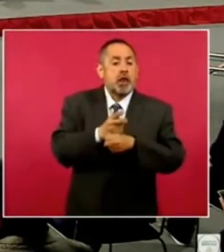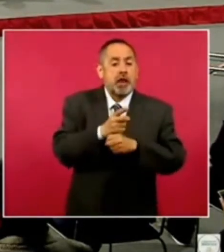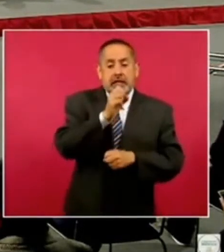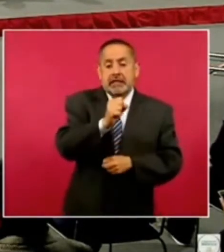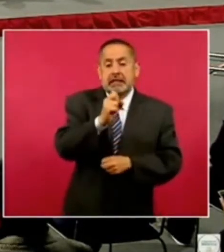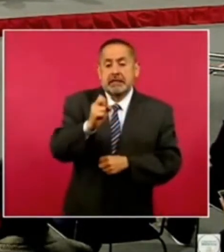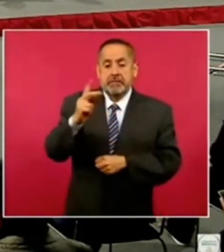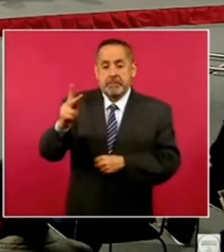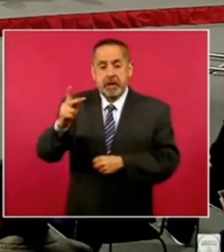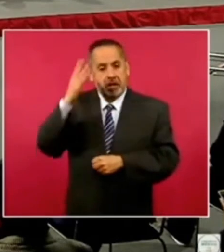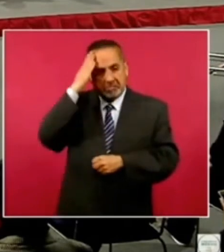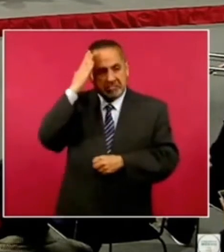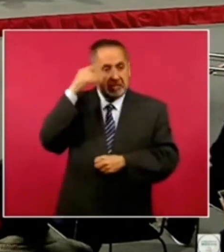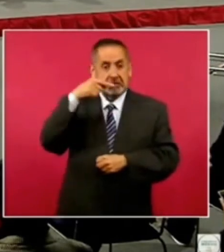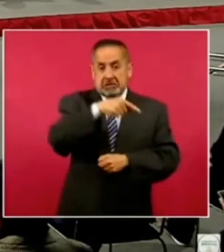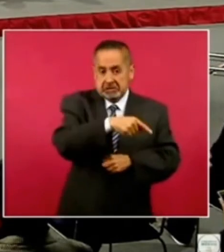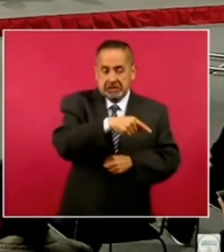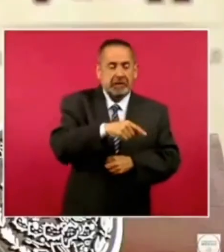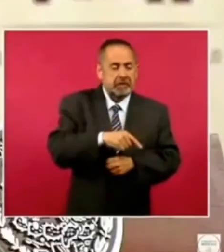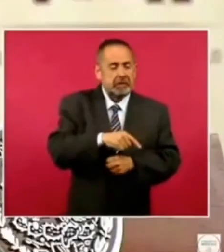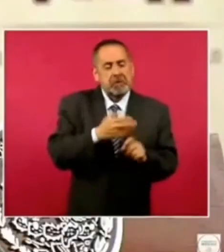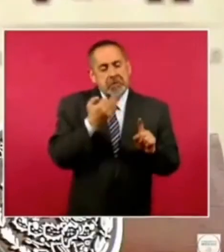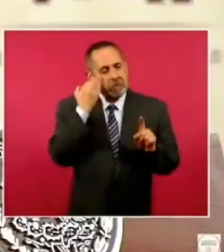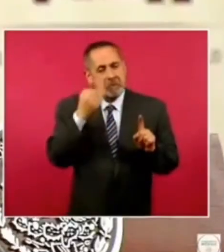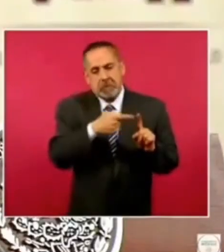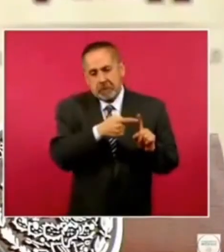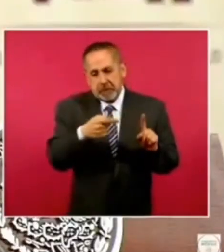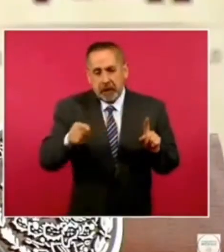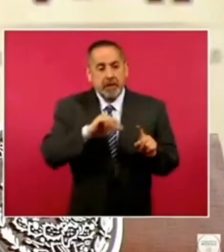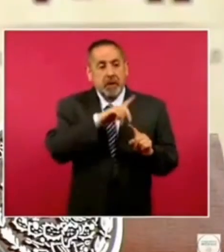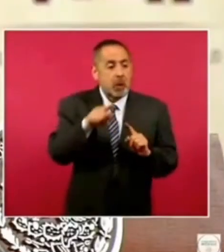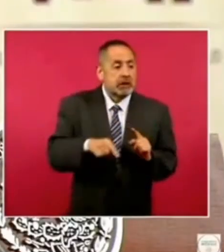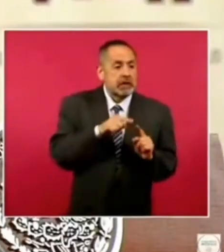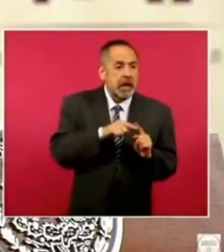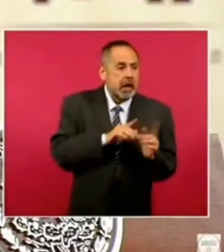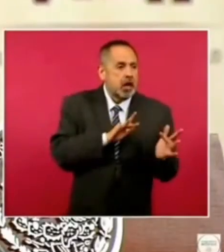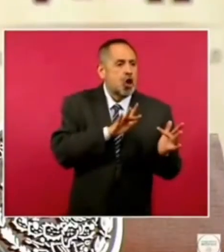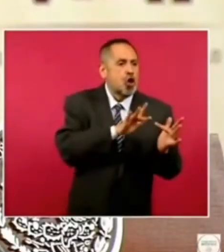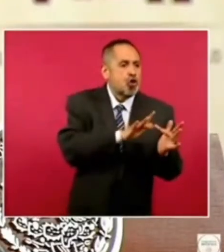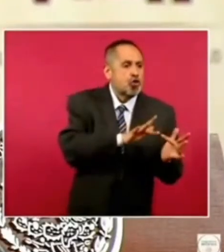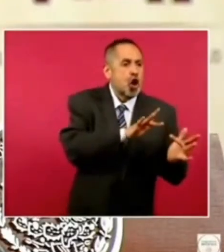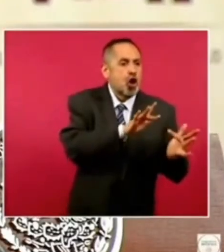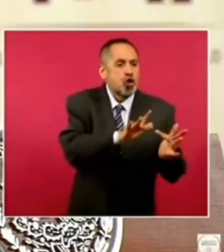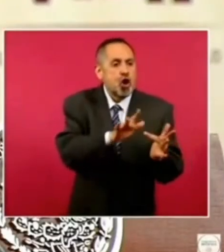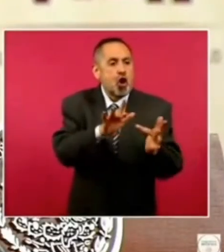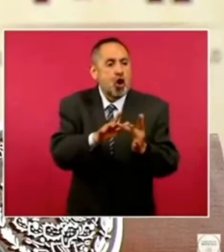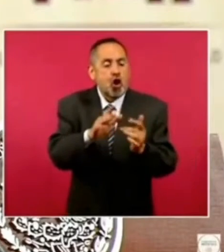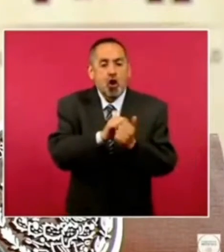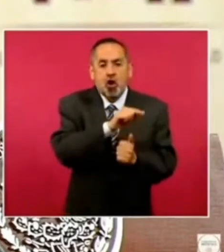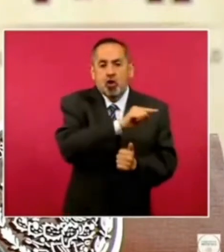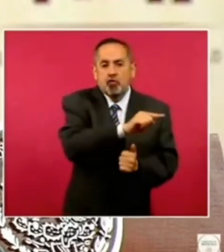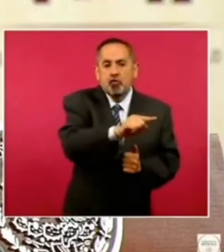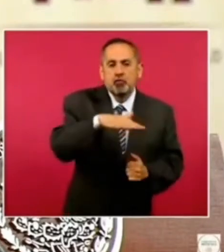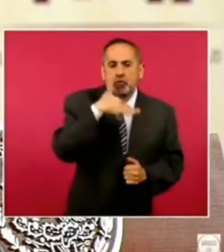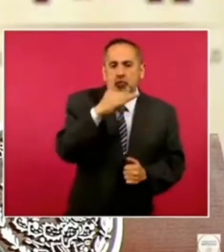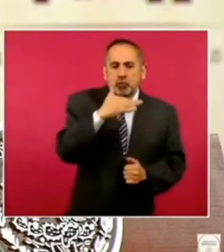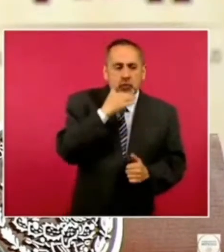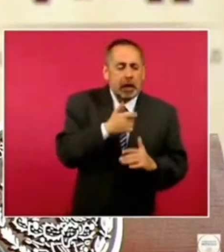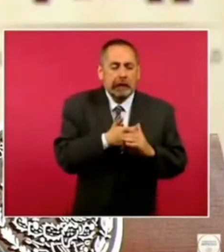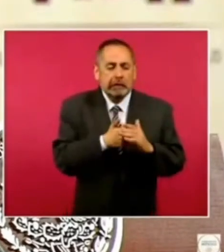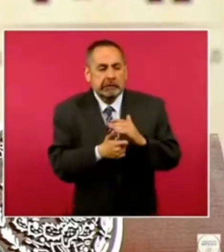y posteriormente a ello tejió una red de corrupción y lavado de dinero para